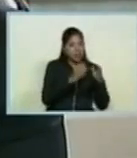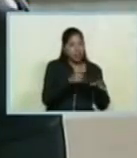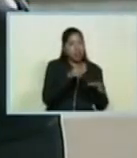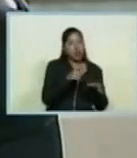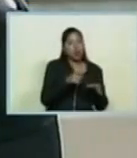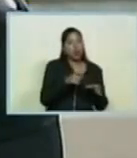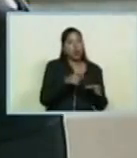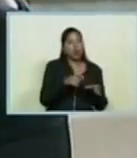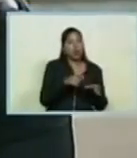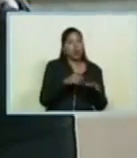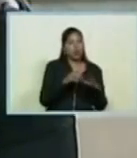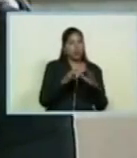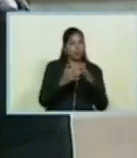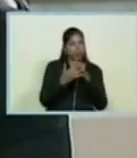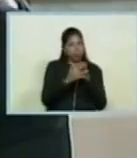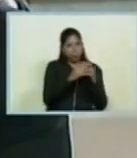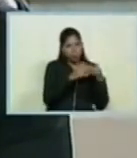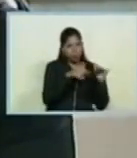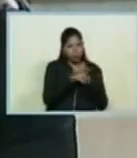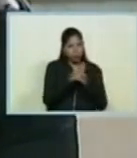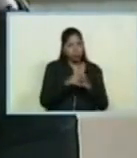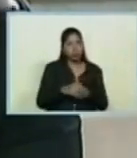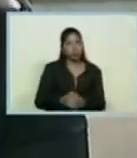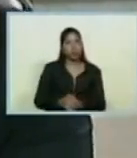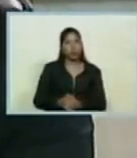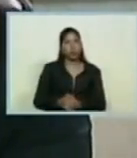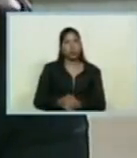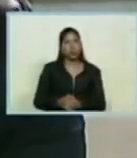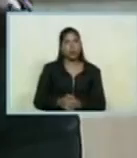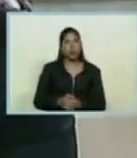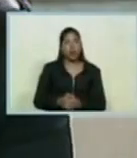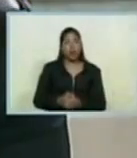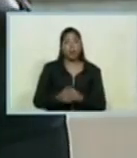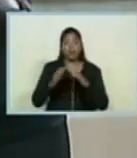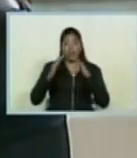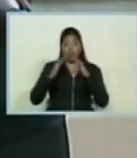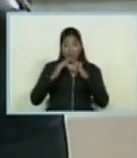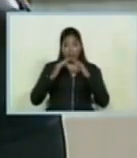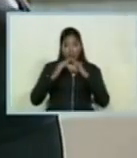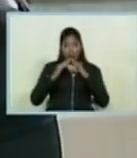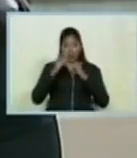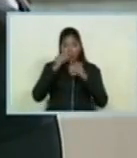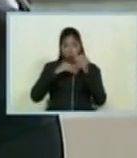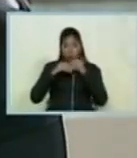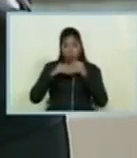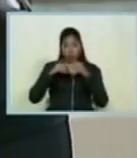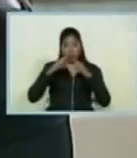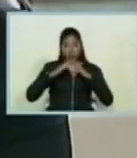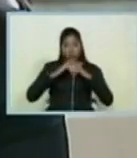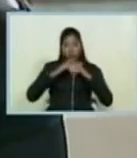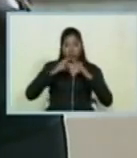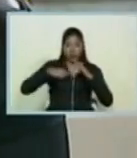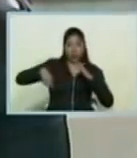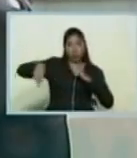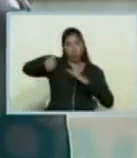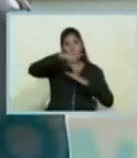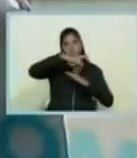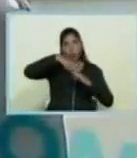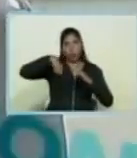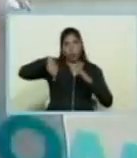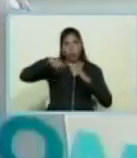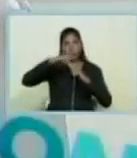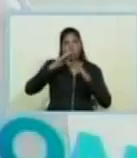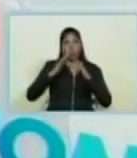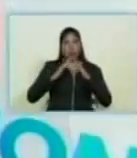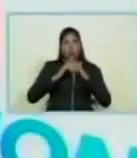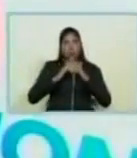proyectos productivos que están en el punto y círculo de las casas de alimentación y que son financiados a través de la Gran Misión